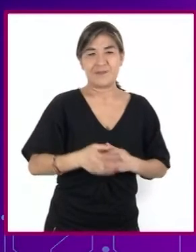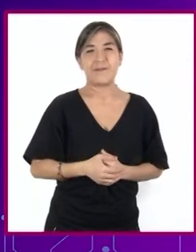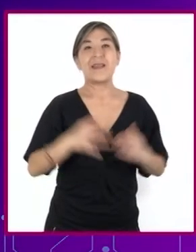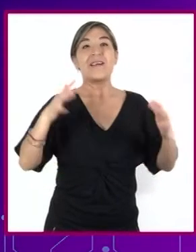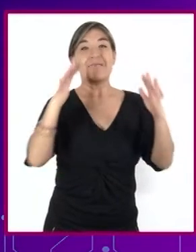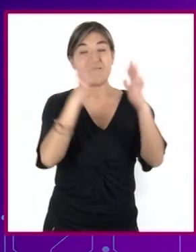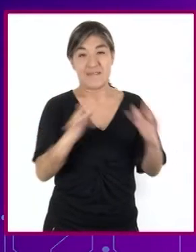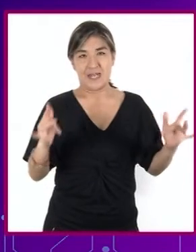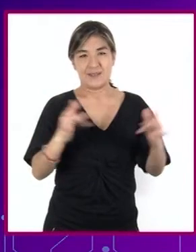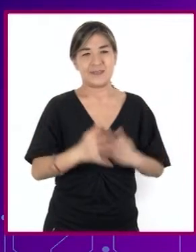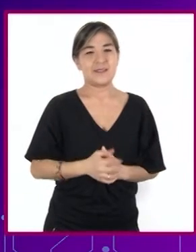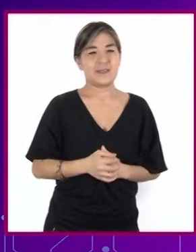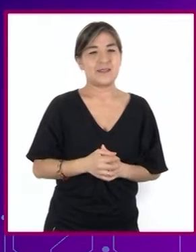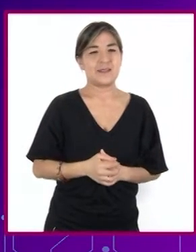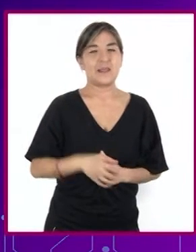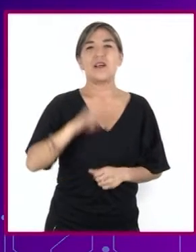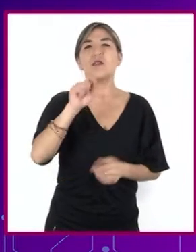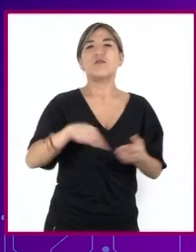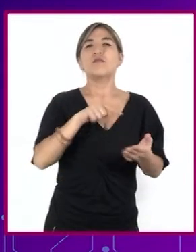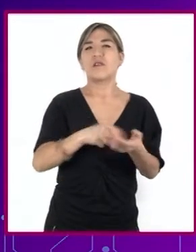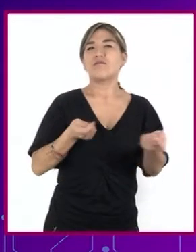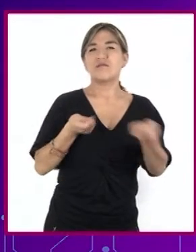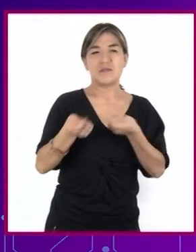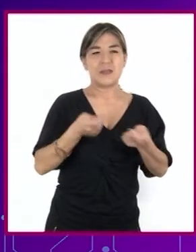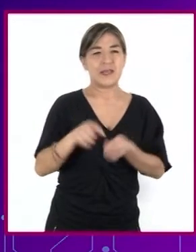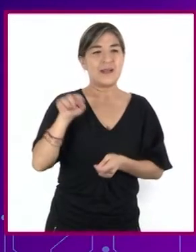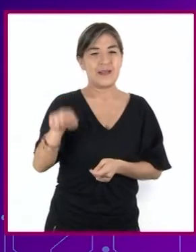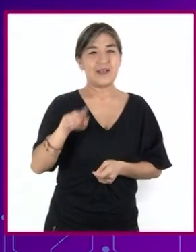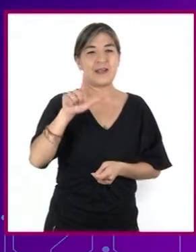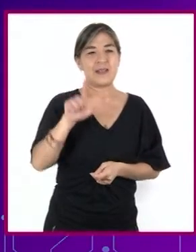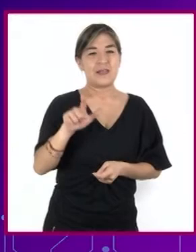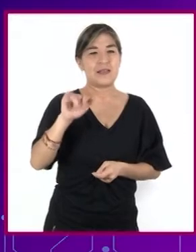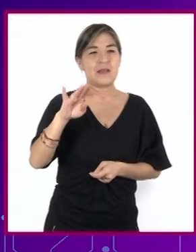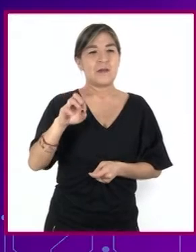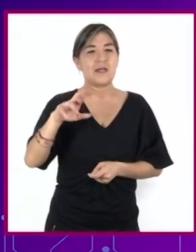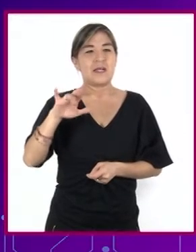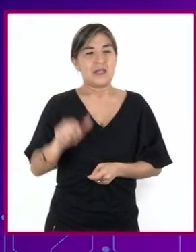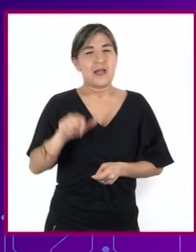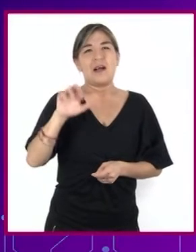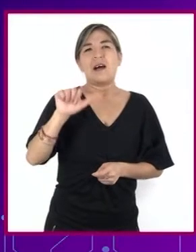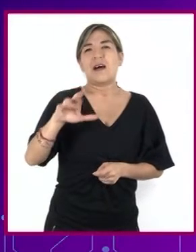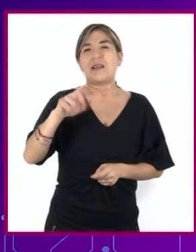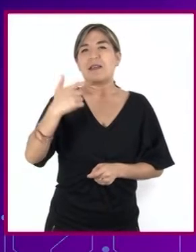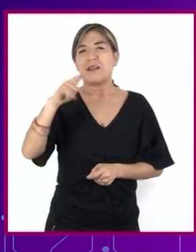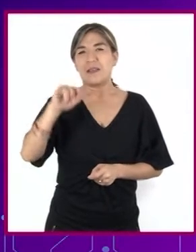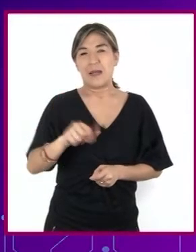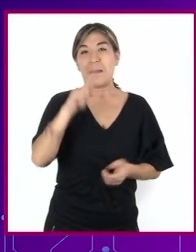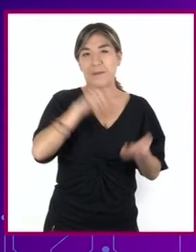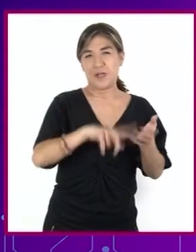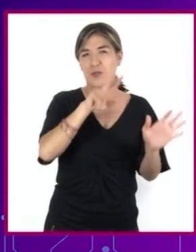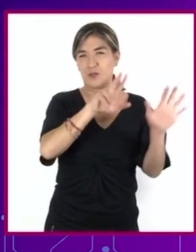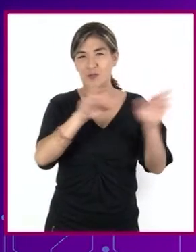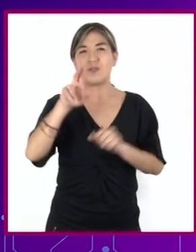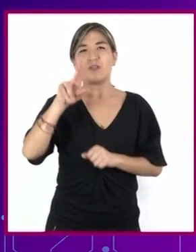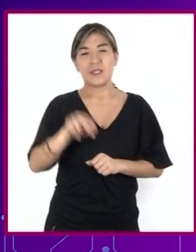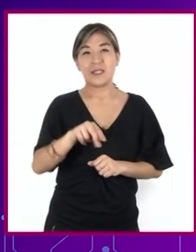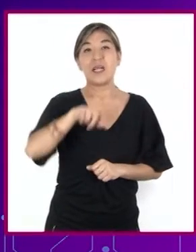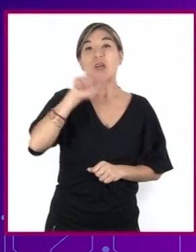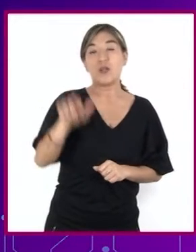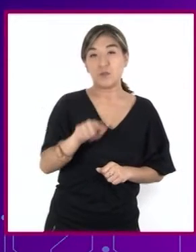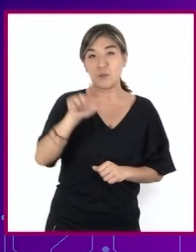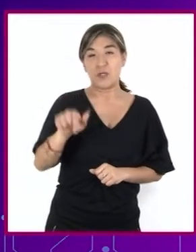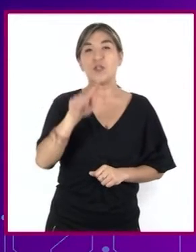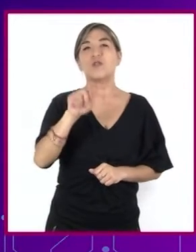Francia, por su parte, dominaba Argelia desde 1830. En 1881 invadió Túnez y